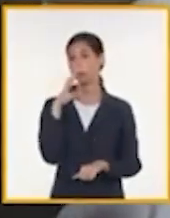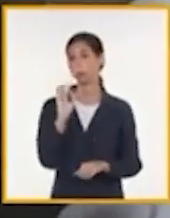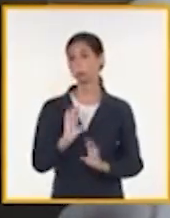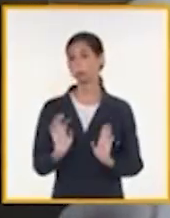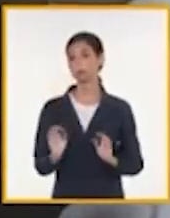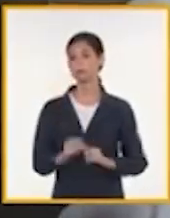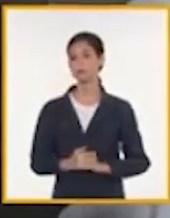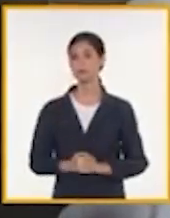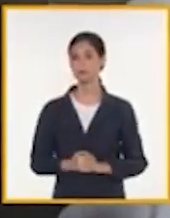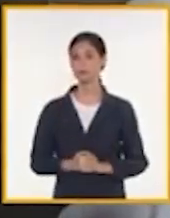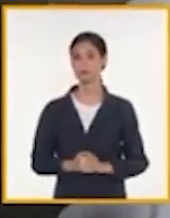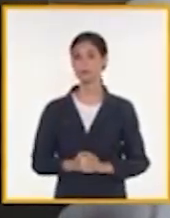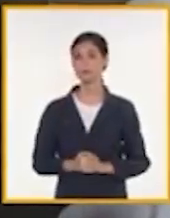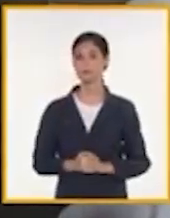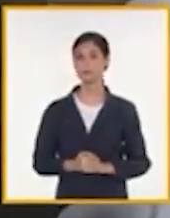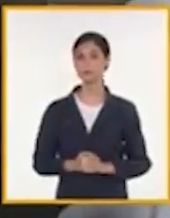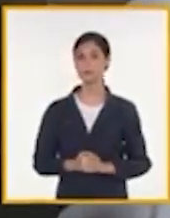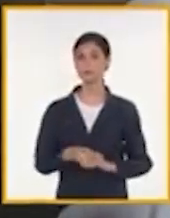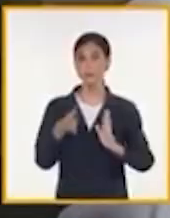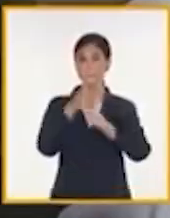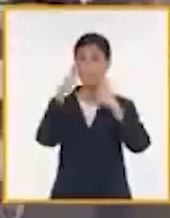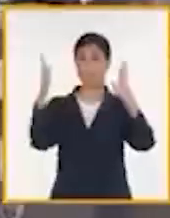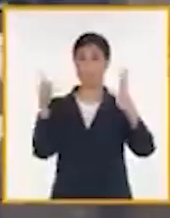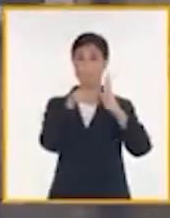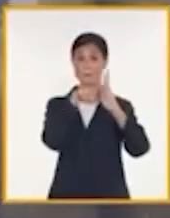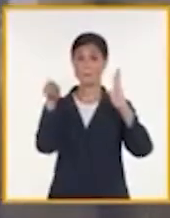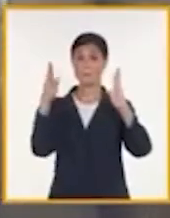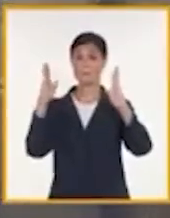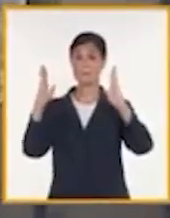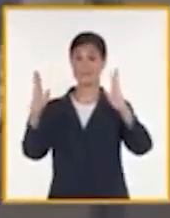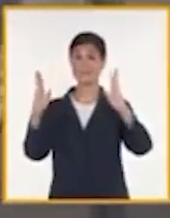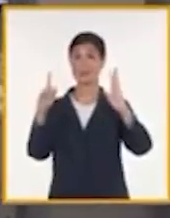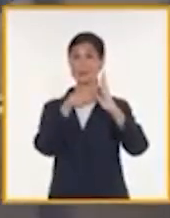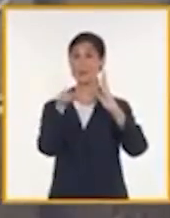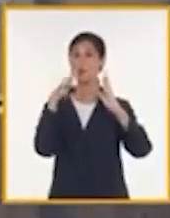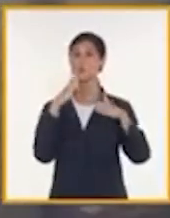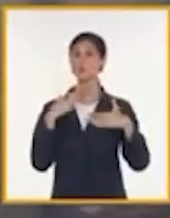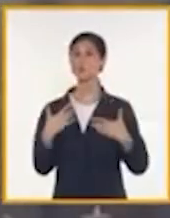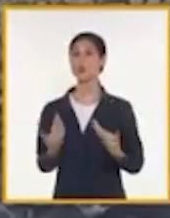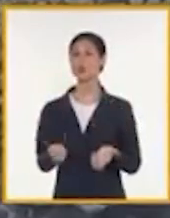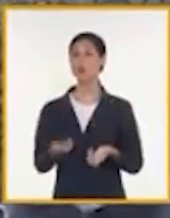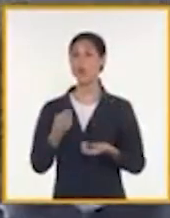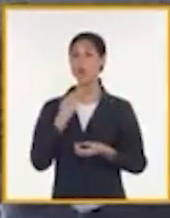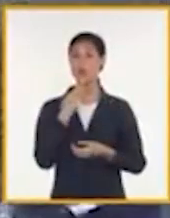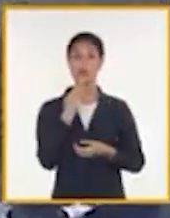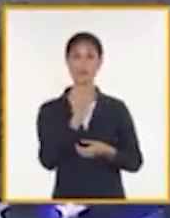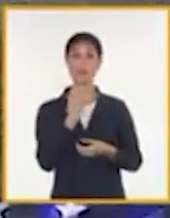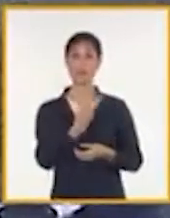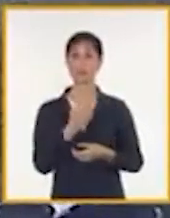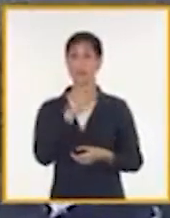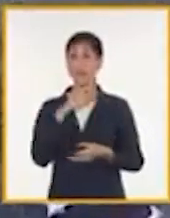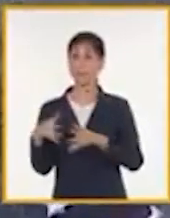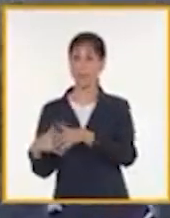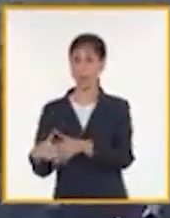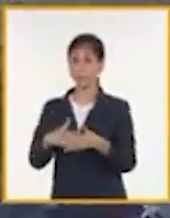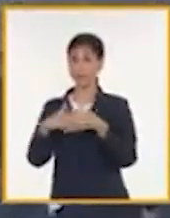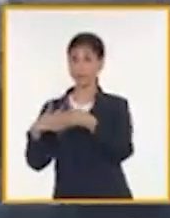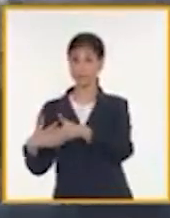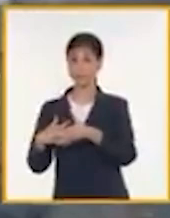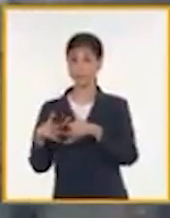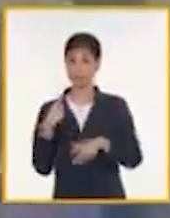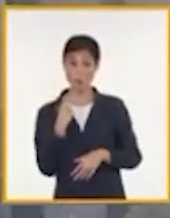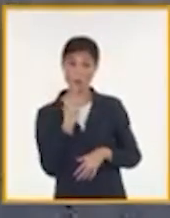eh realmente ha estado matizado por la falta de respuesta y de voluntad de desarrollar la